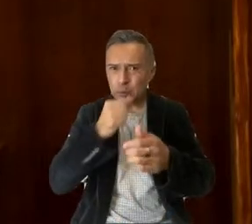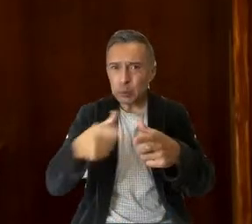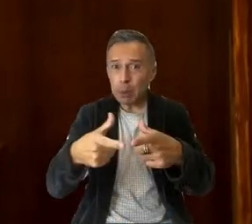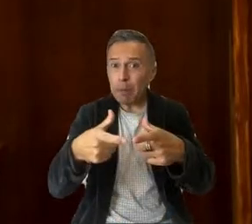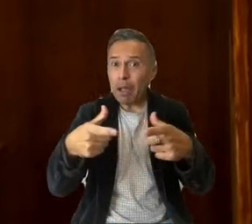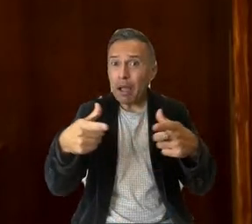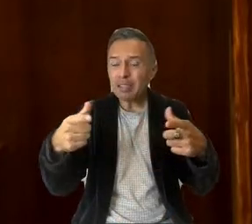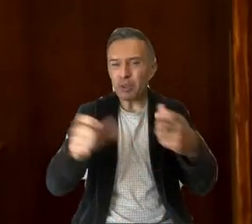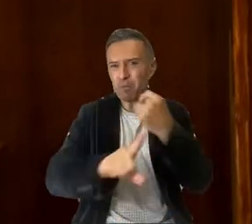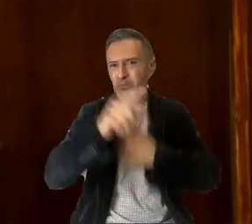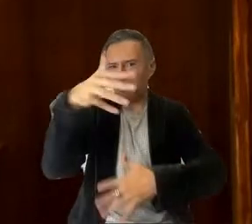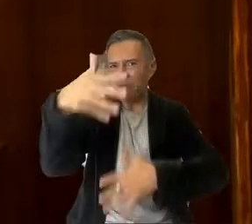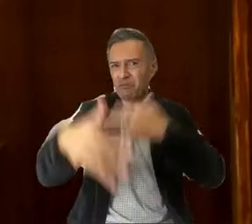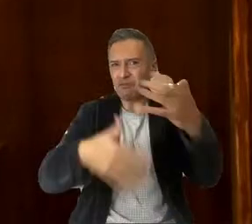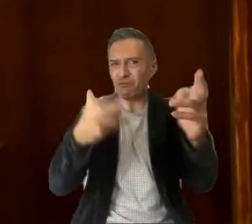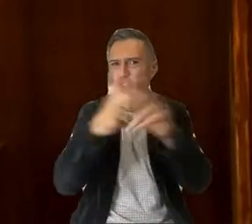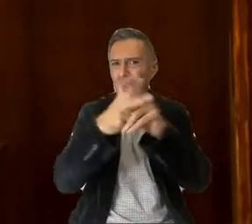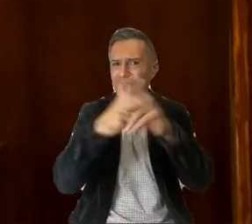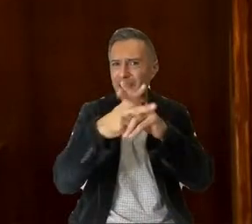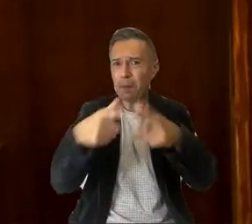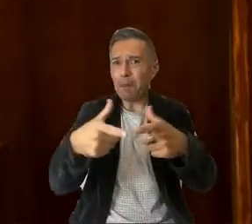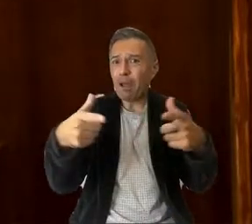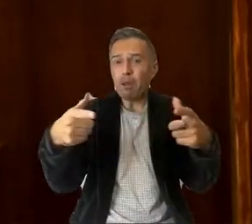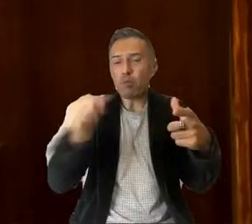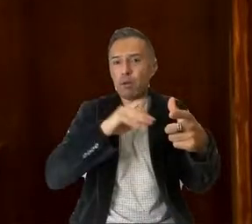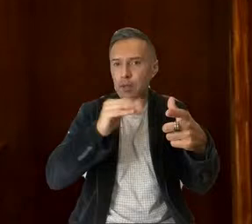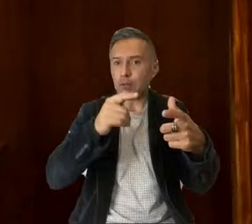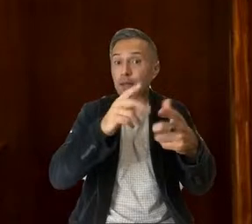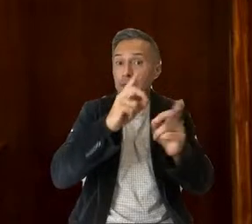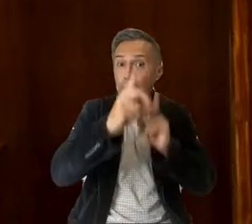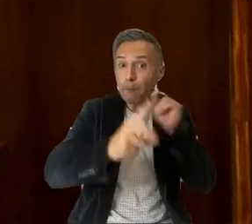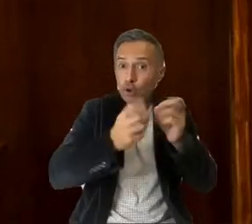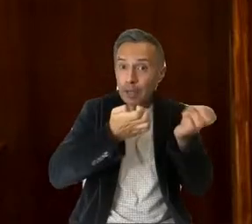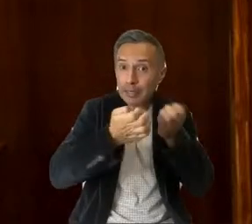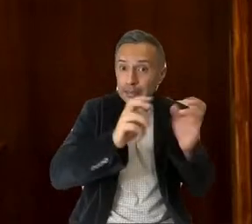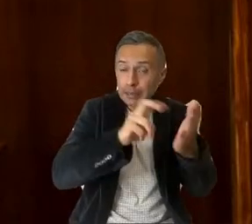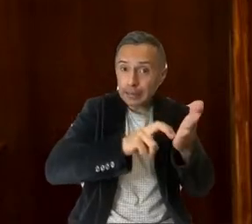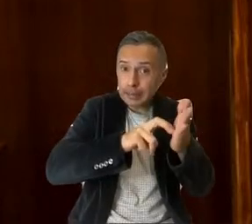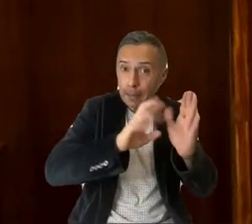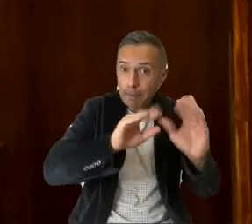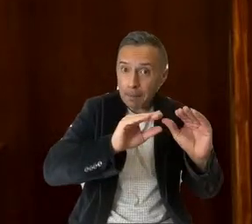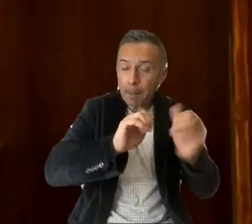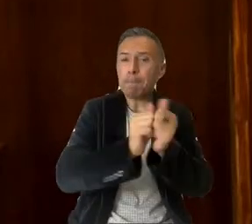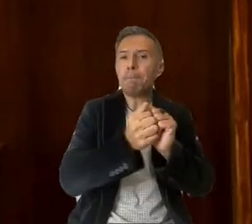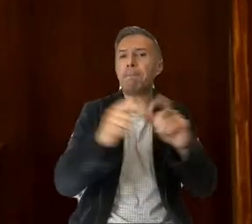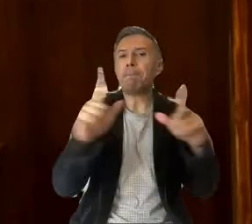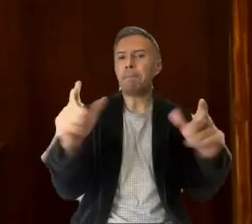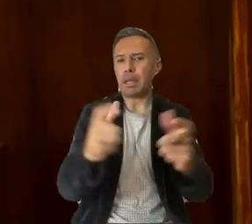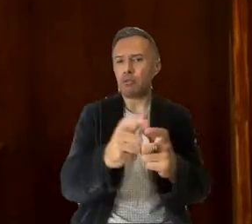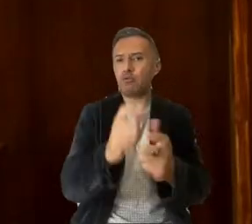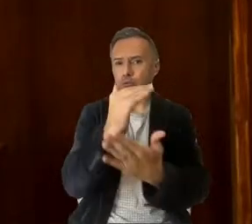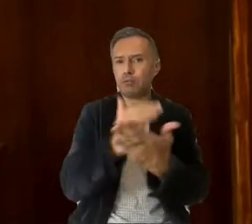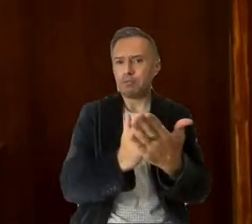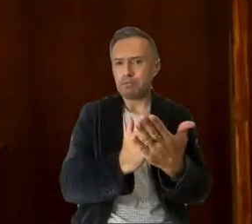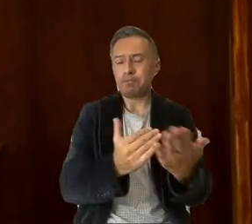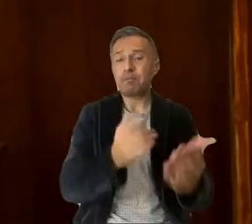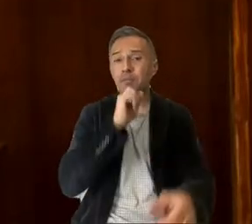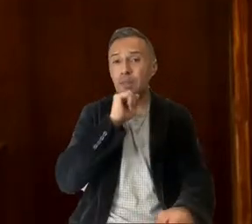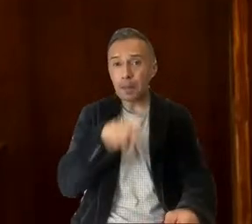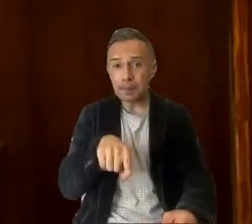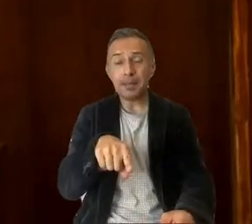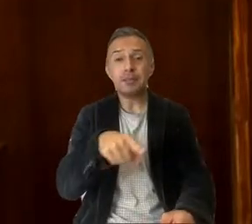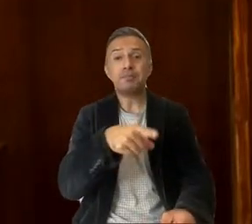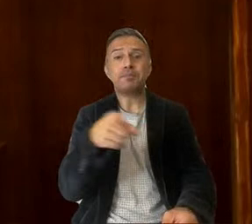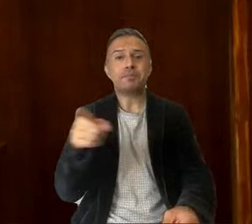proliferación de la violencia, así como también en la formación, la disciplina de